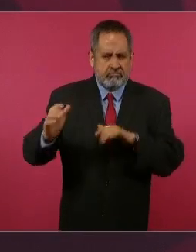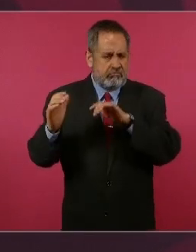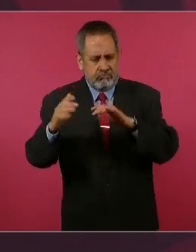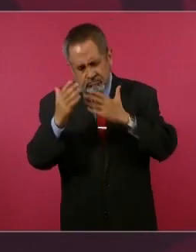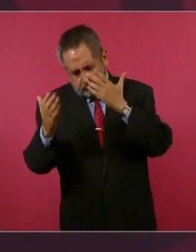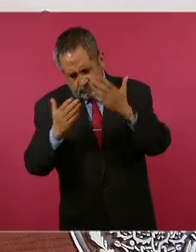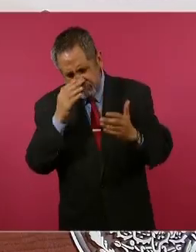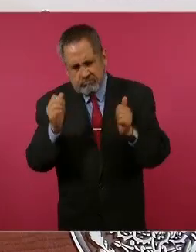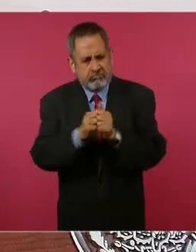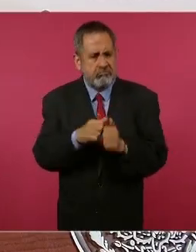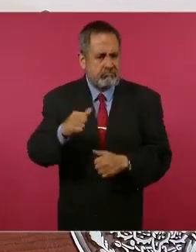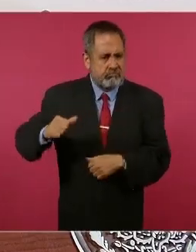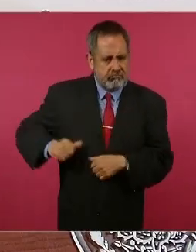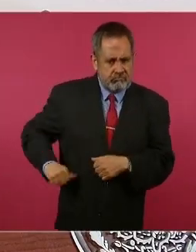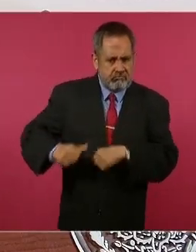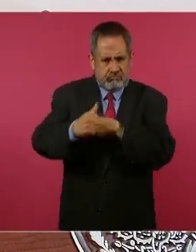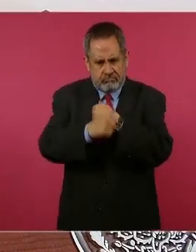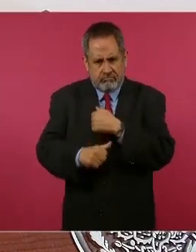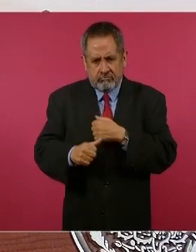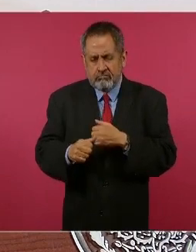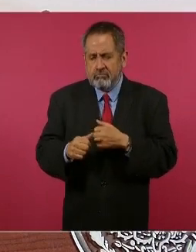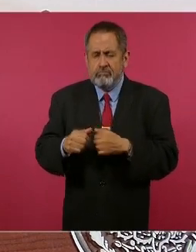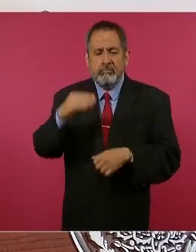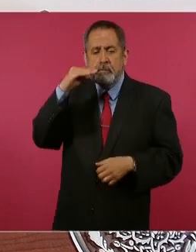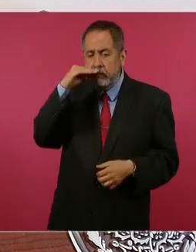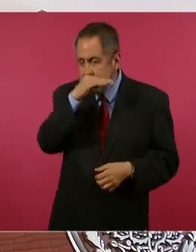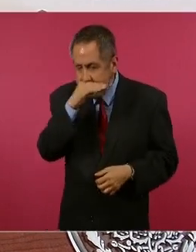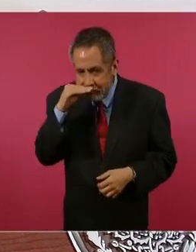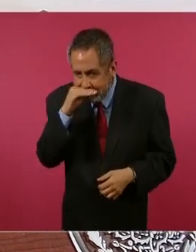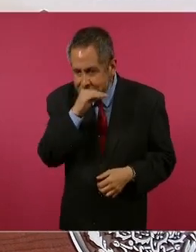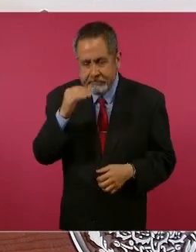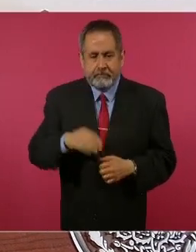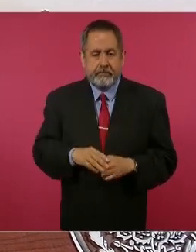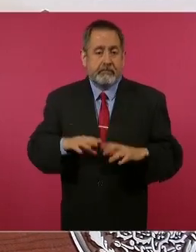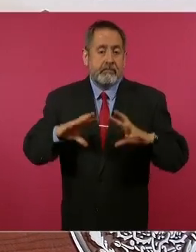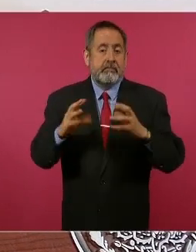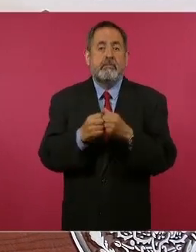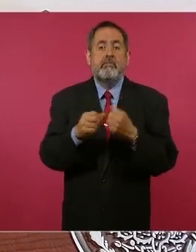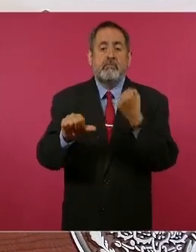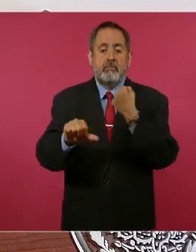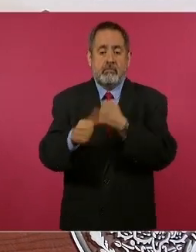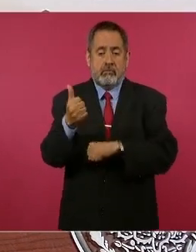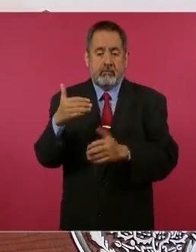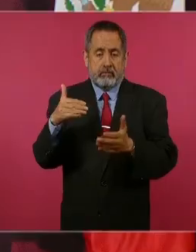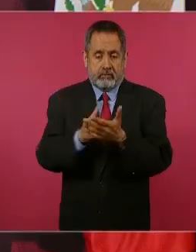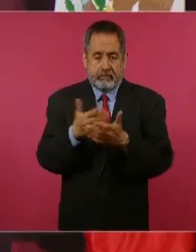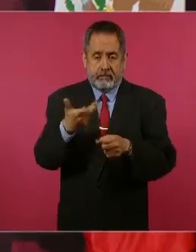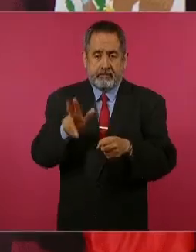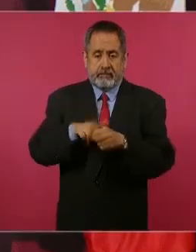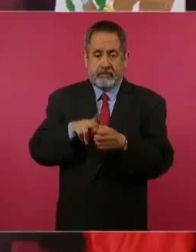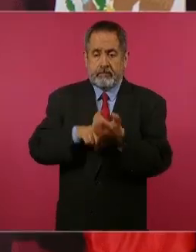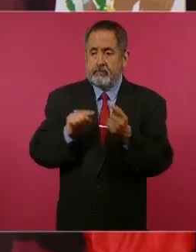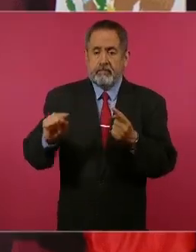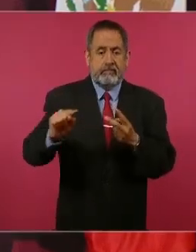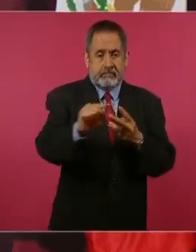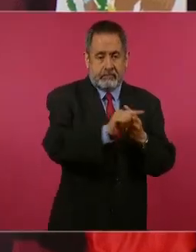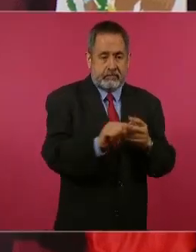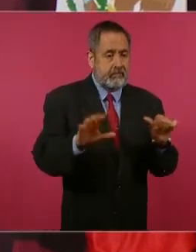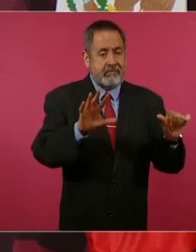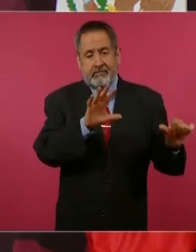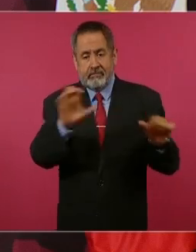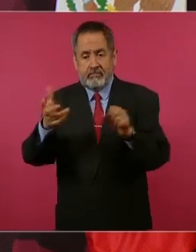quirúrgicas todo gratuito 11 mil clínicas y más de 600